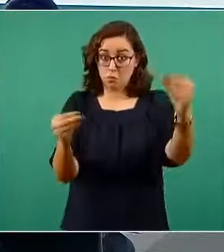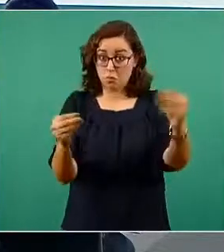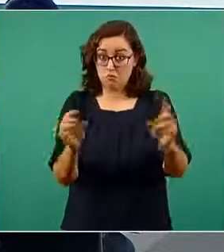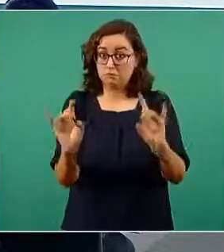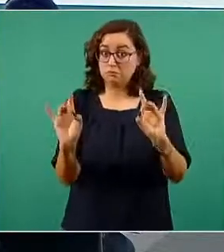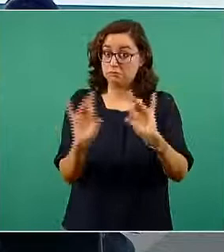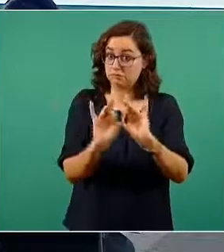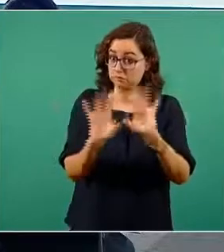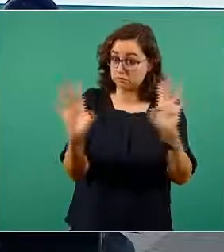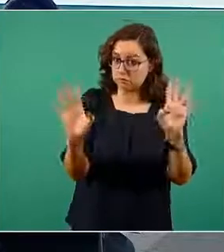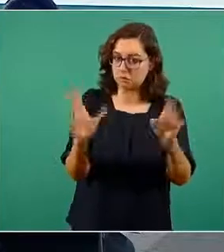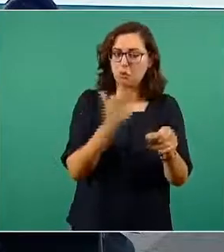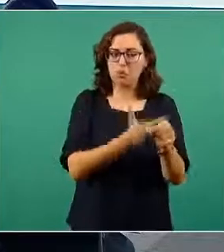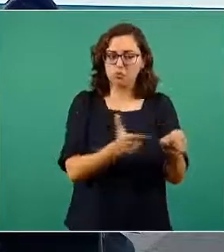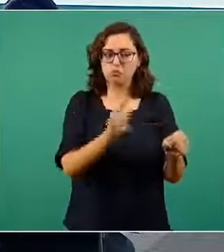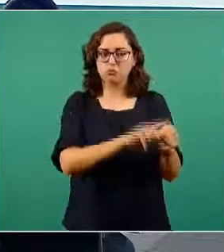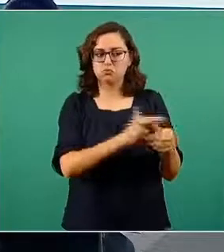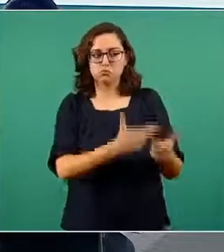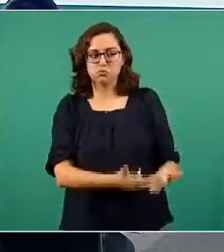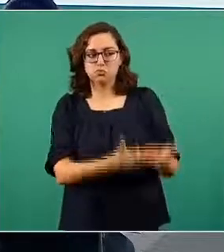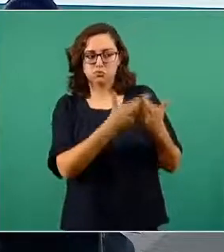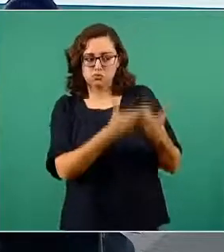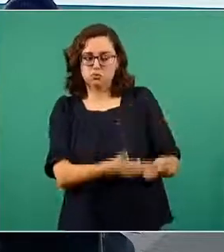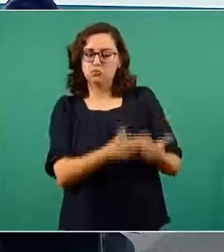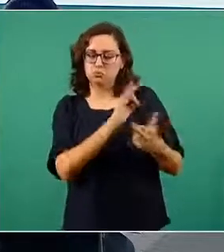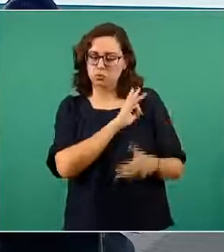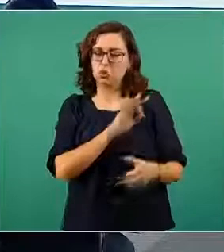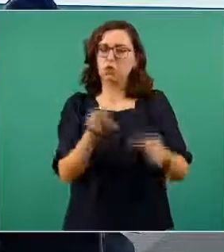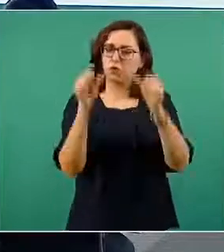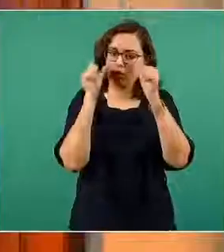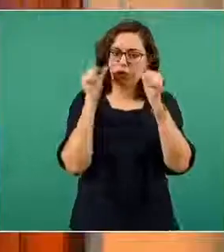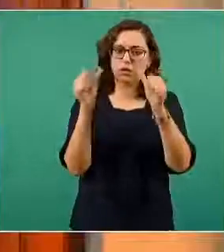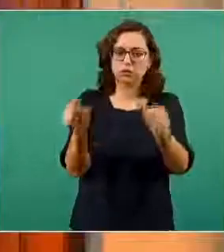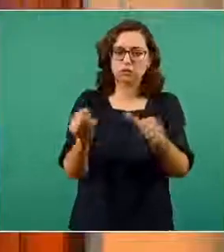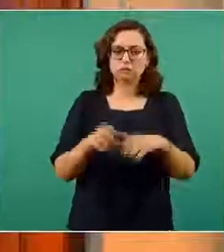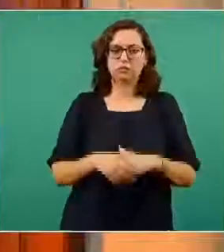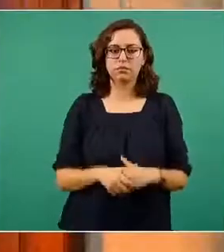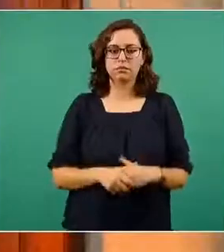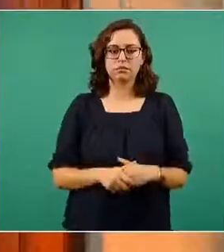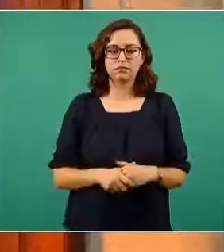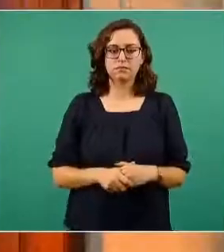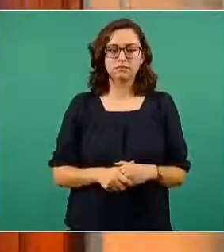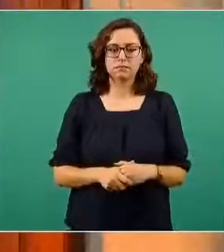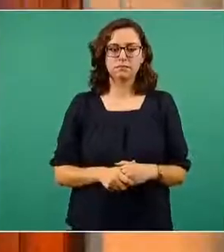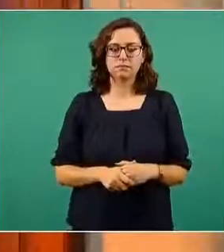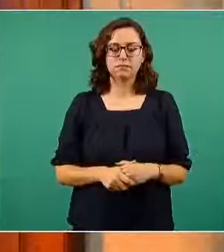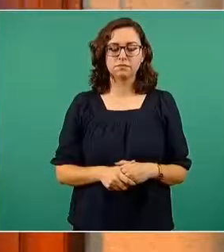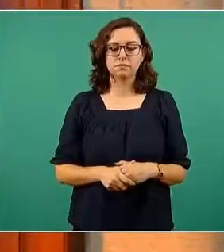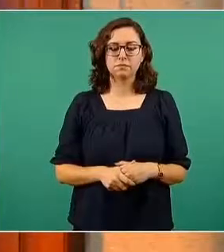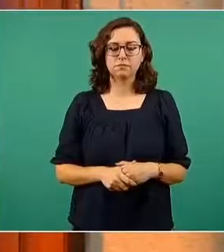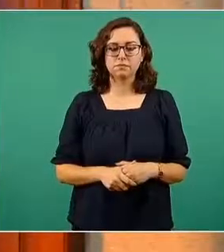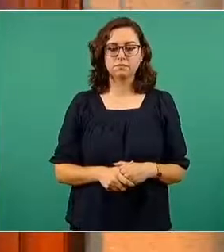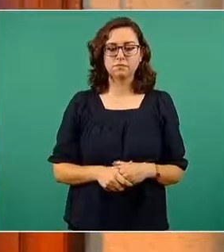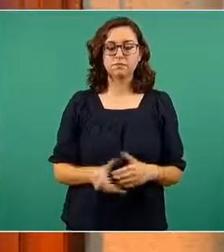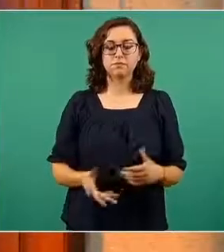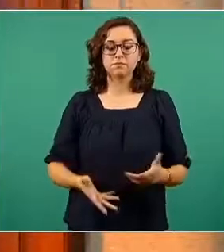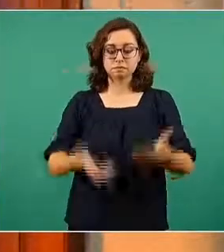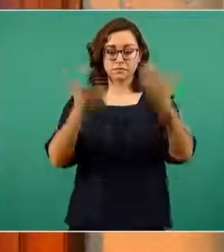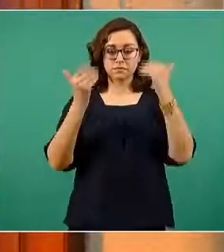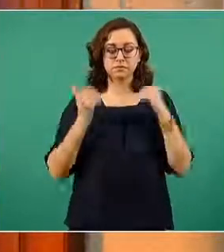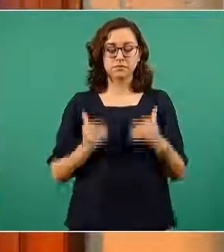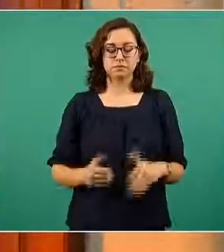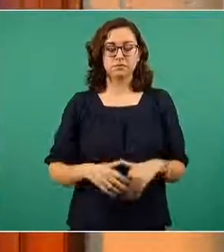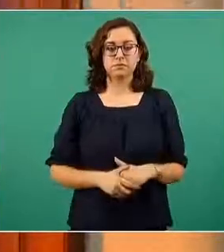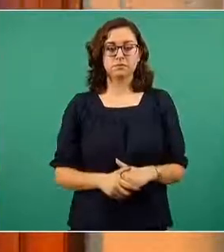incremento de casos que siempre pudiera obviamente suceder en próximos días. Vamos a pasar ahora